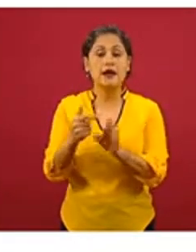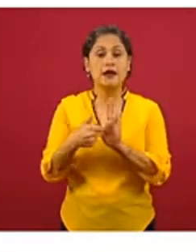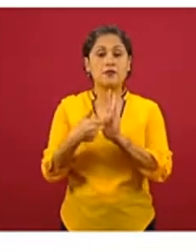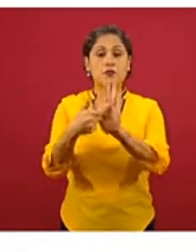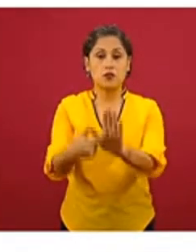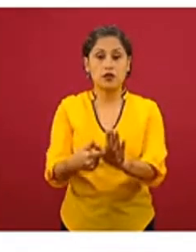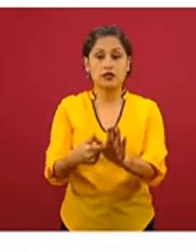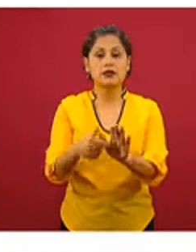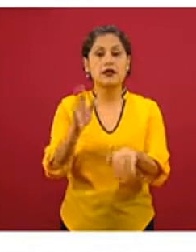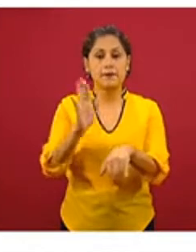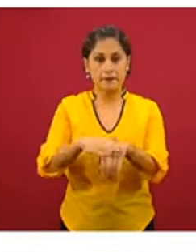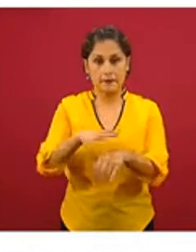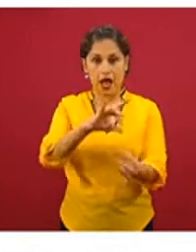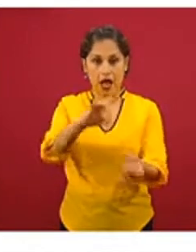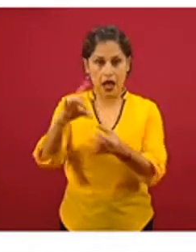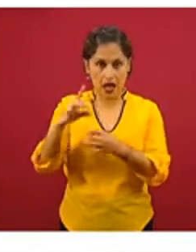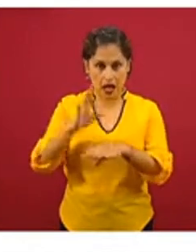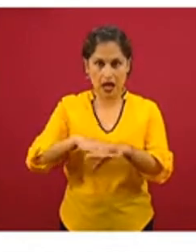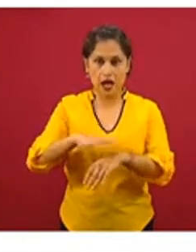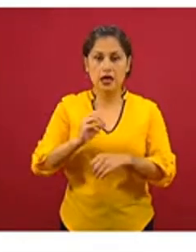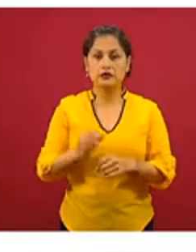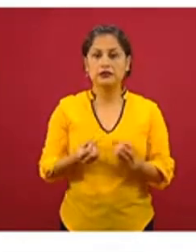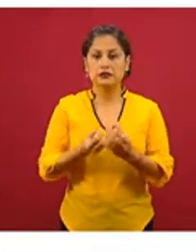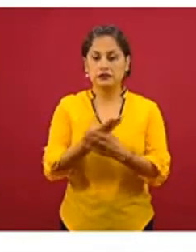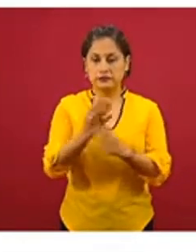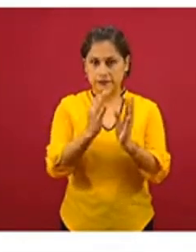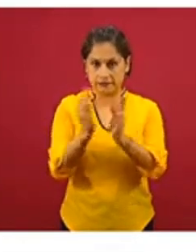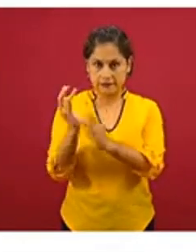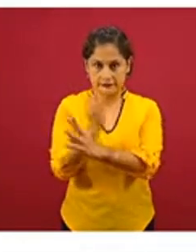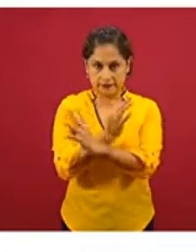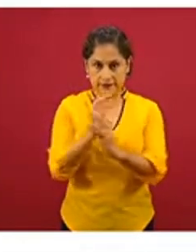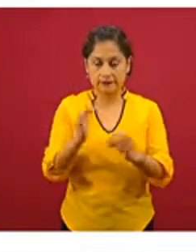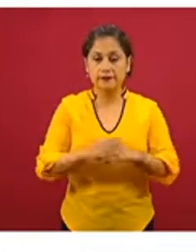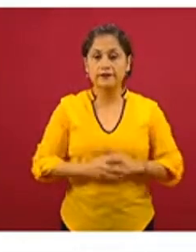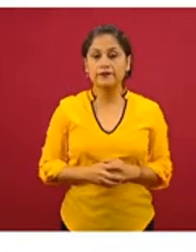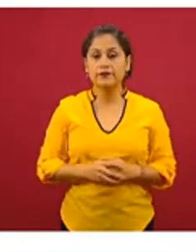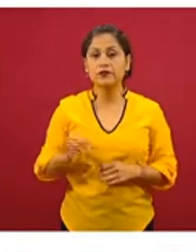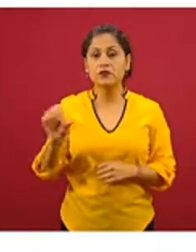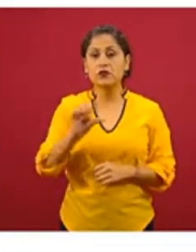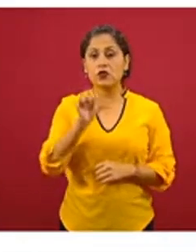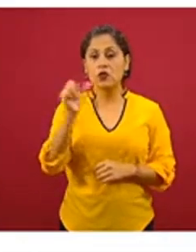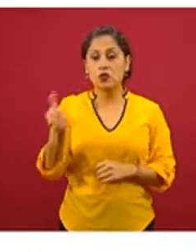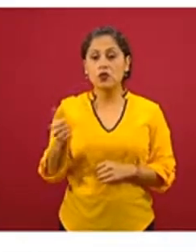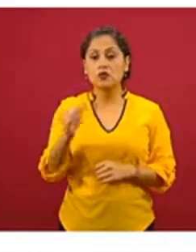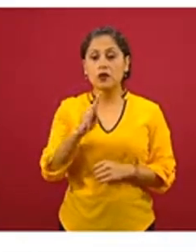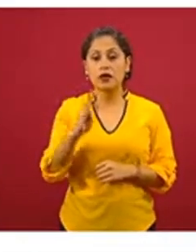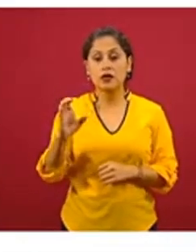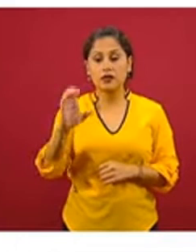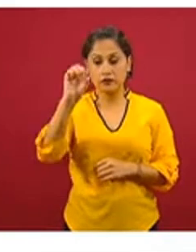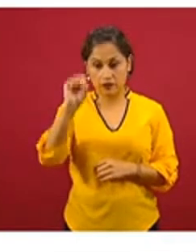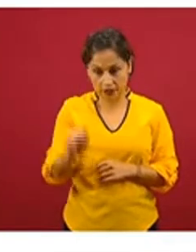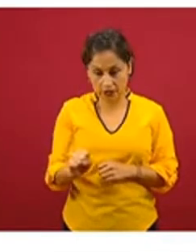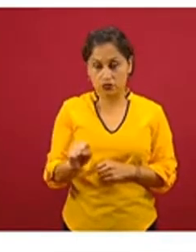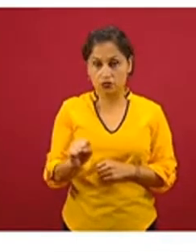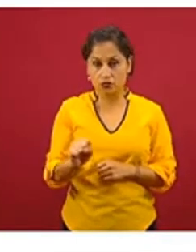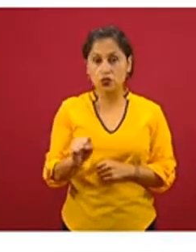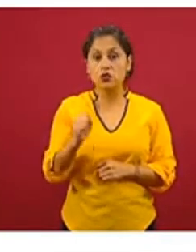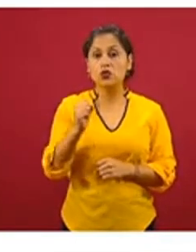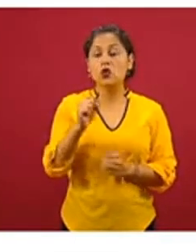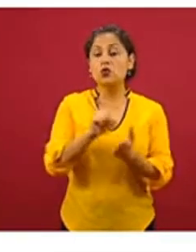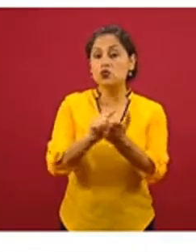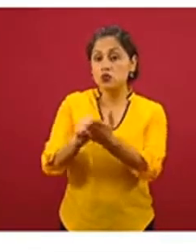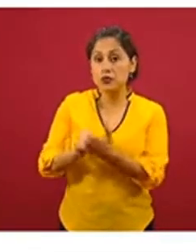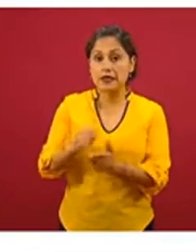Baja California Sur, los últimos datos de Twitter y de Google los mantienen